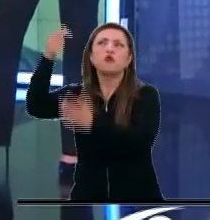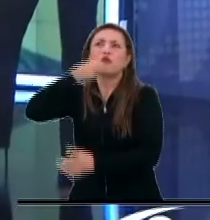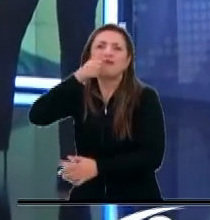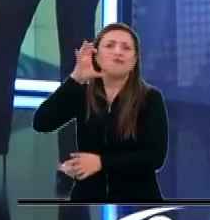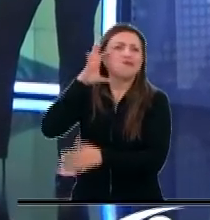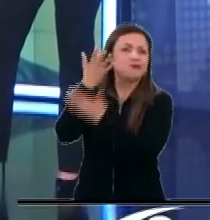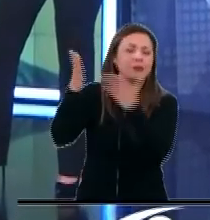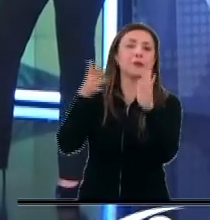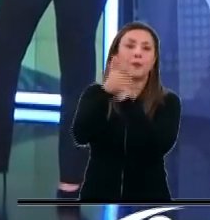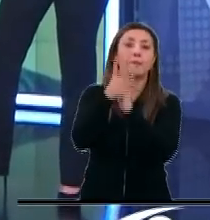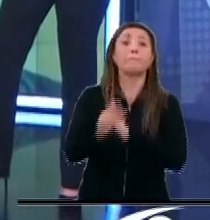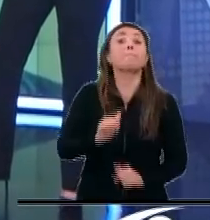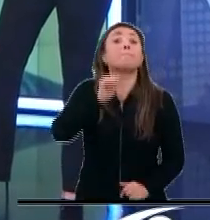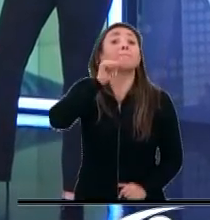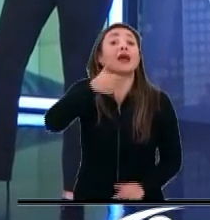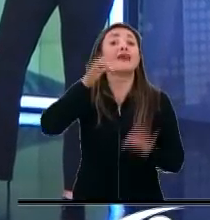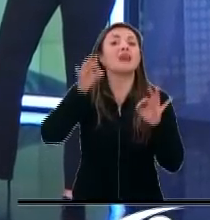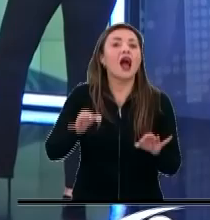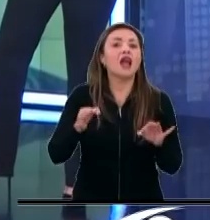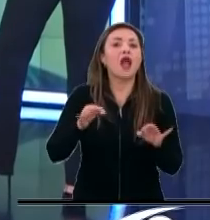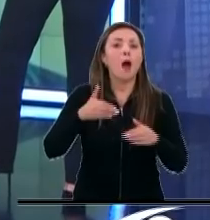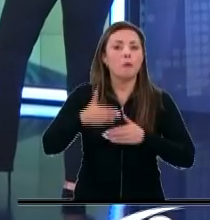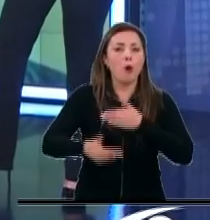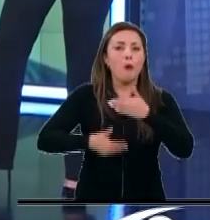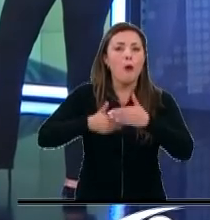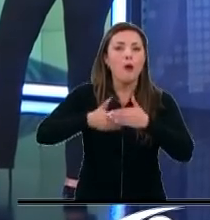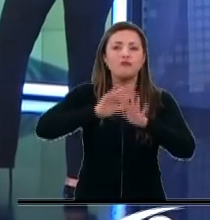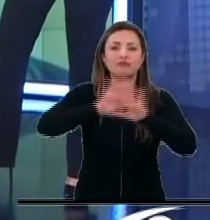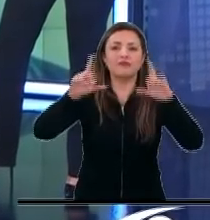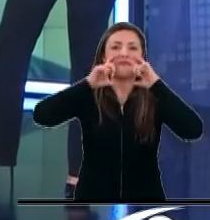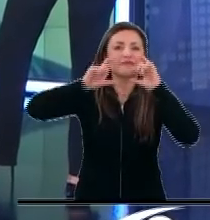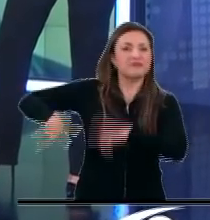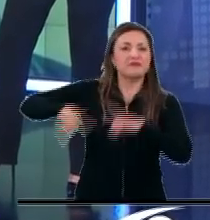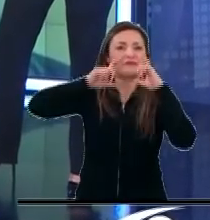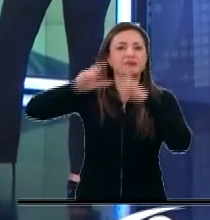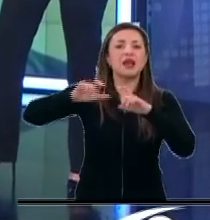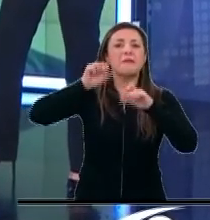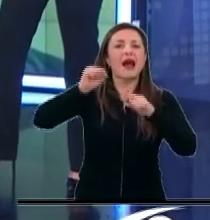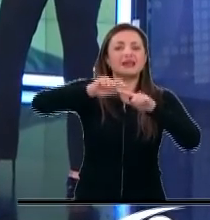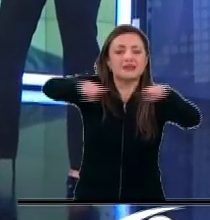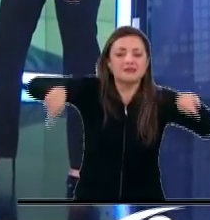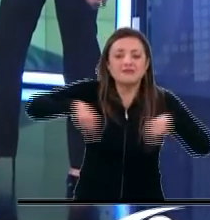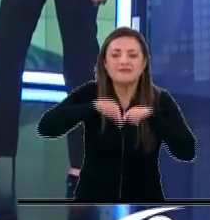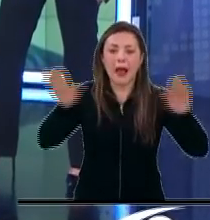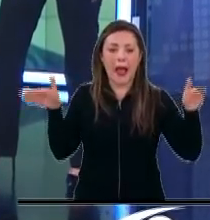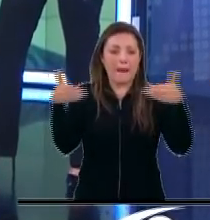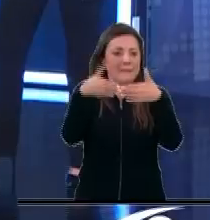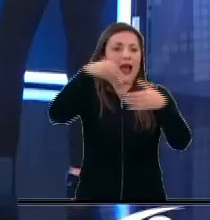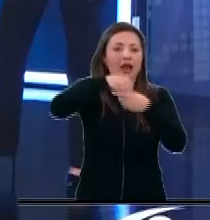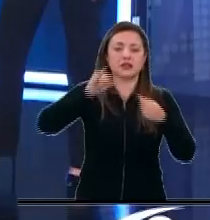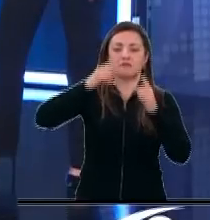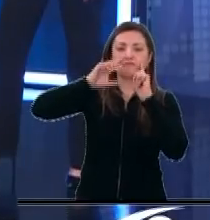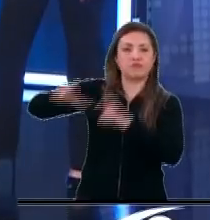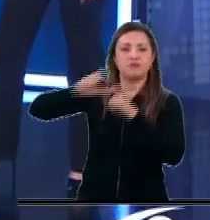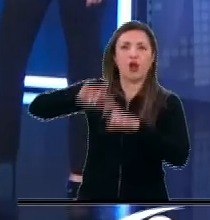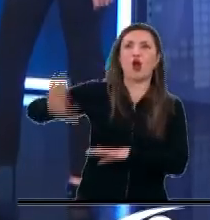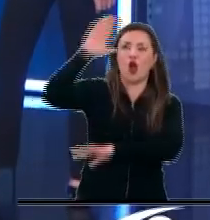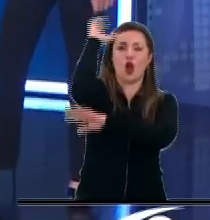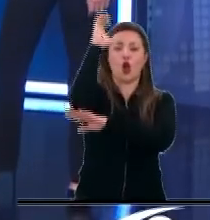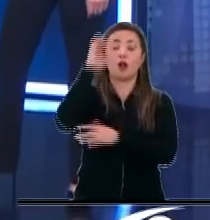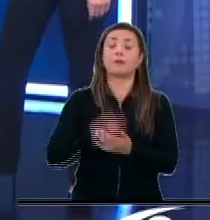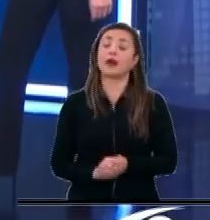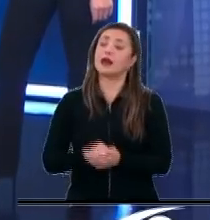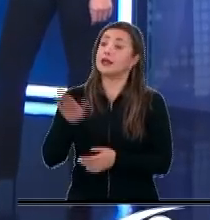Mañana empieza la eliminación gradual del uso del tapabocas en los espacios cerrados en el país. Ana Milena. Juanita, y el Ministerio de Salud fijó